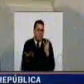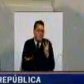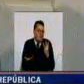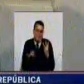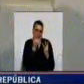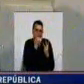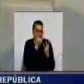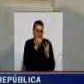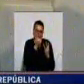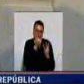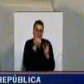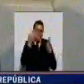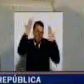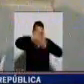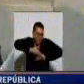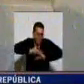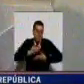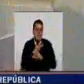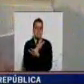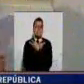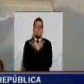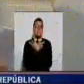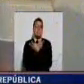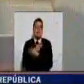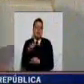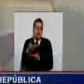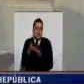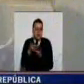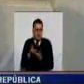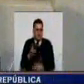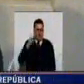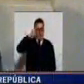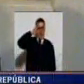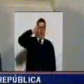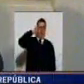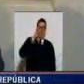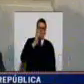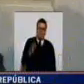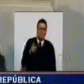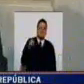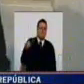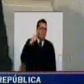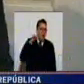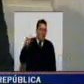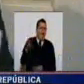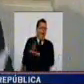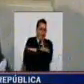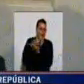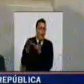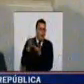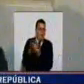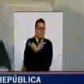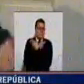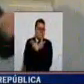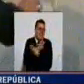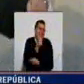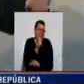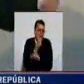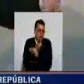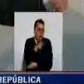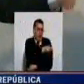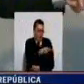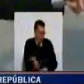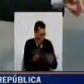los indicios lo que dicen es que, bueno, las sospechas son muy grandes y hay que mirar. Es más, hay quienes ya en la jurisprudencia